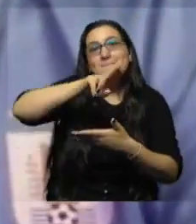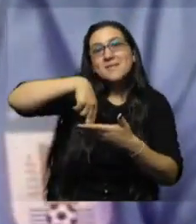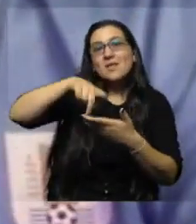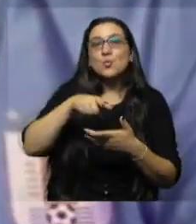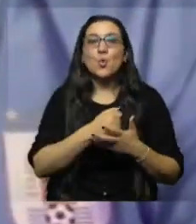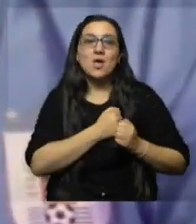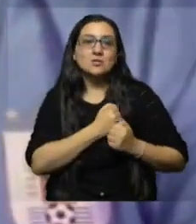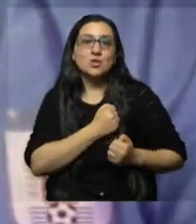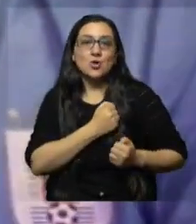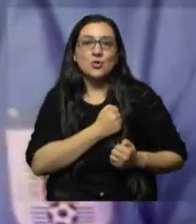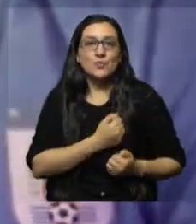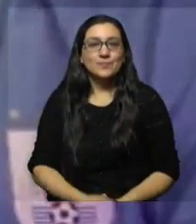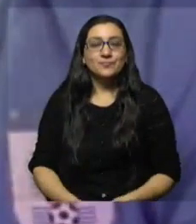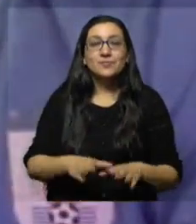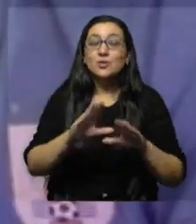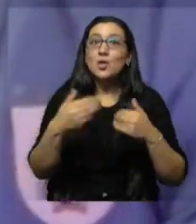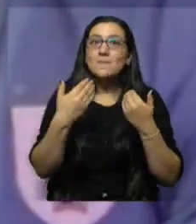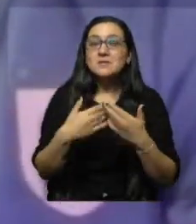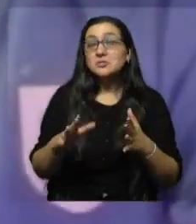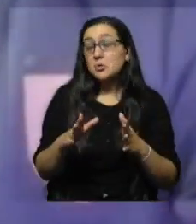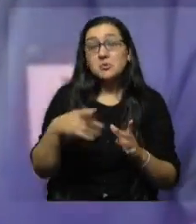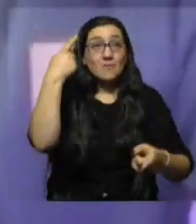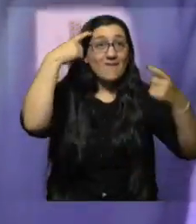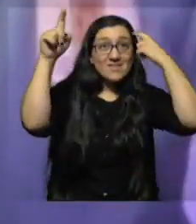con diciendo frases,